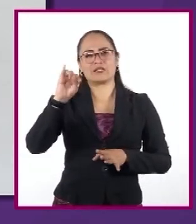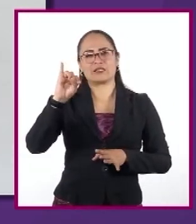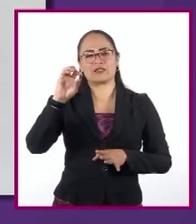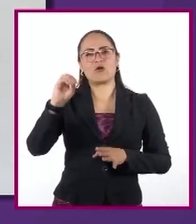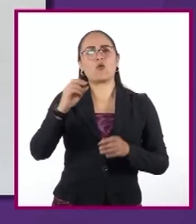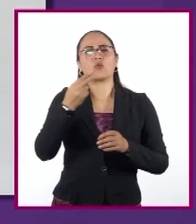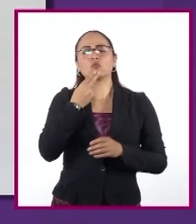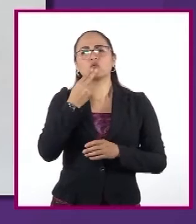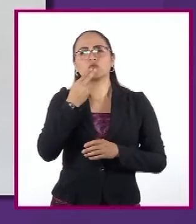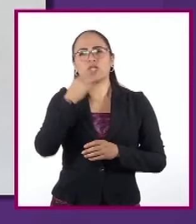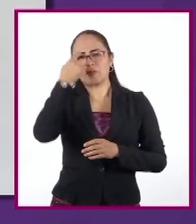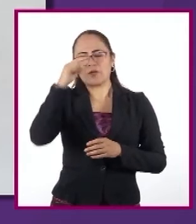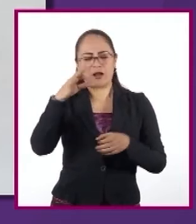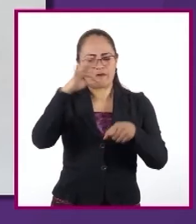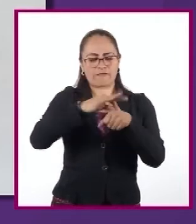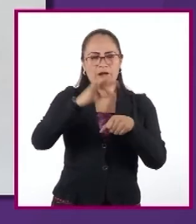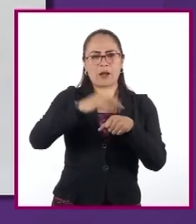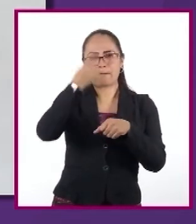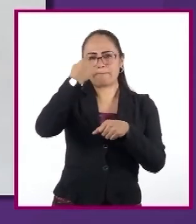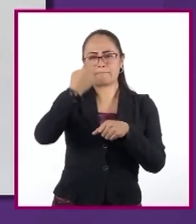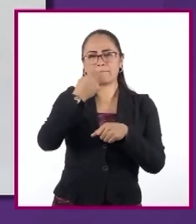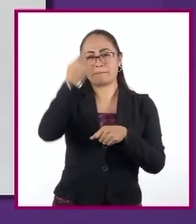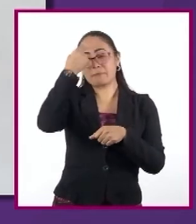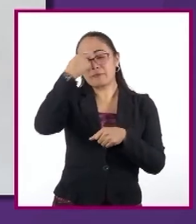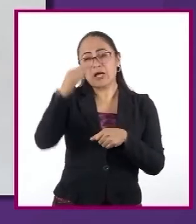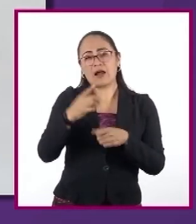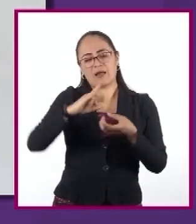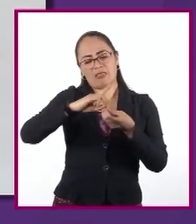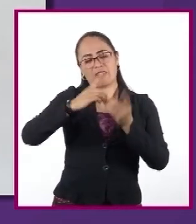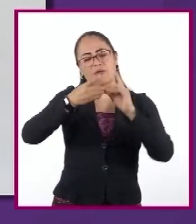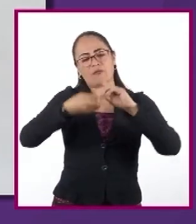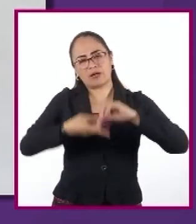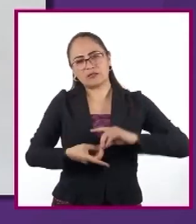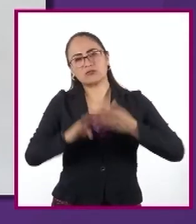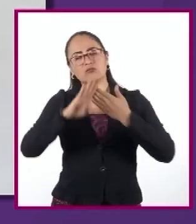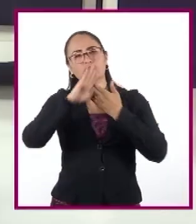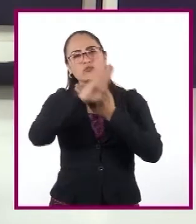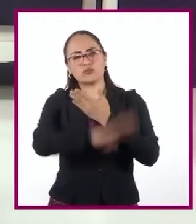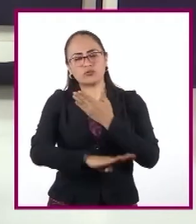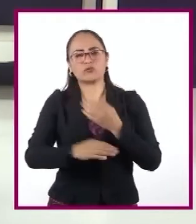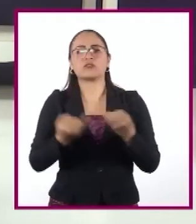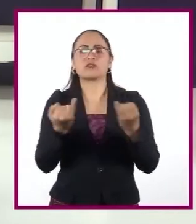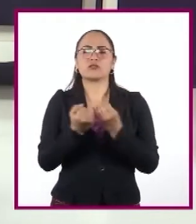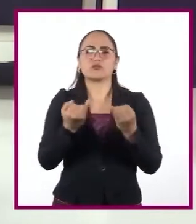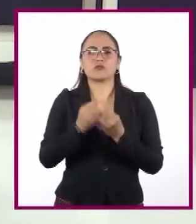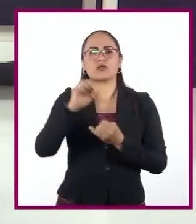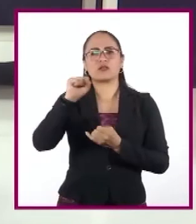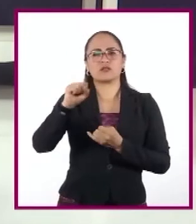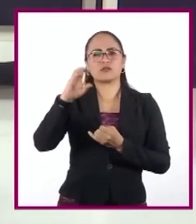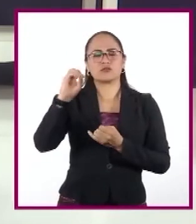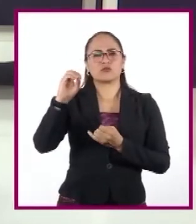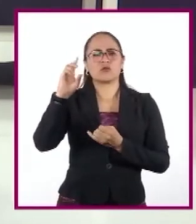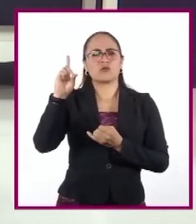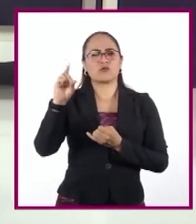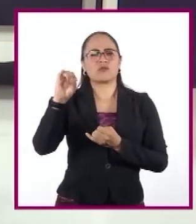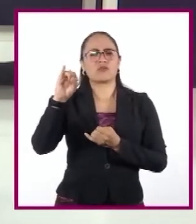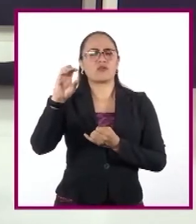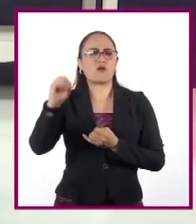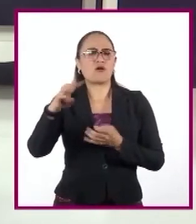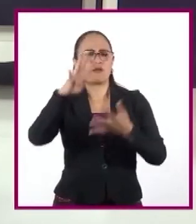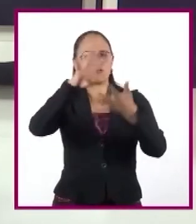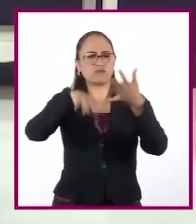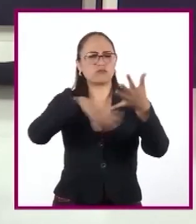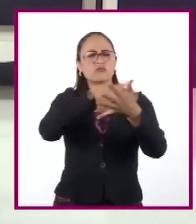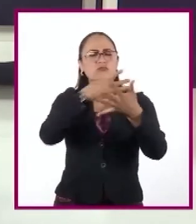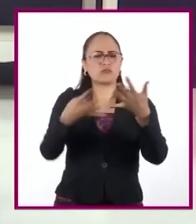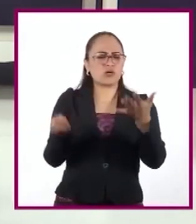fármacos antidepresivos. Tomando en cuenta el modelo atómico del sodio, ¿qué consideran para su ubicación en la tabla